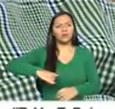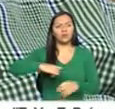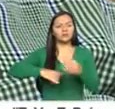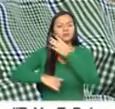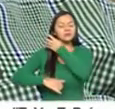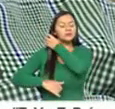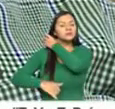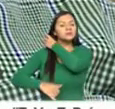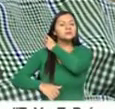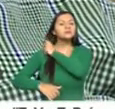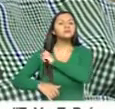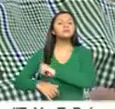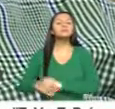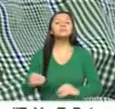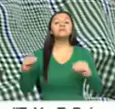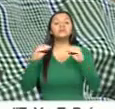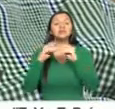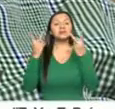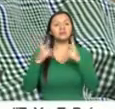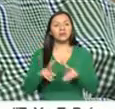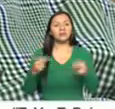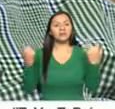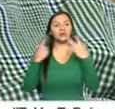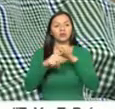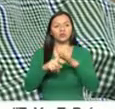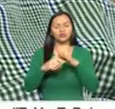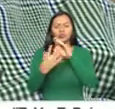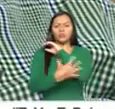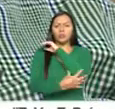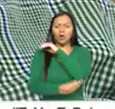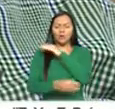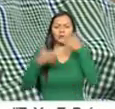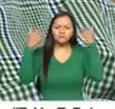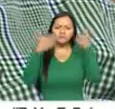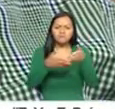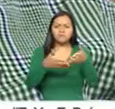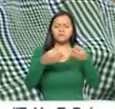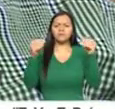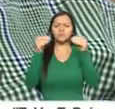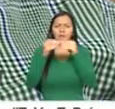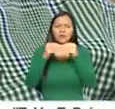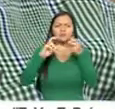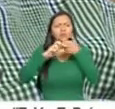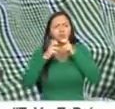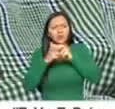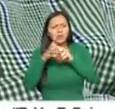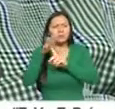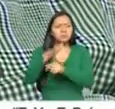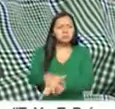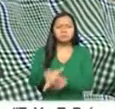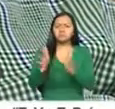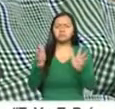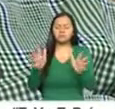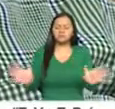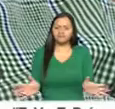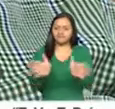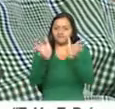de inclusión de los más desposeídos y desarraigados de la sociedad,